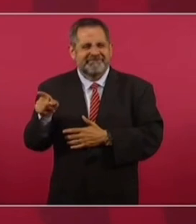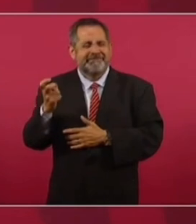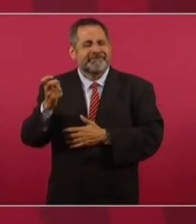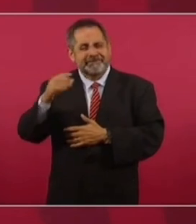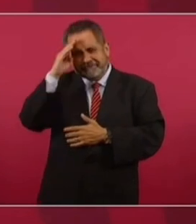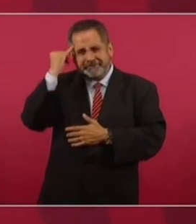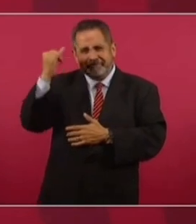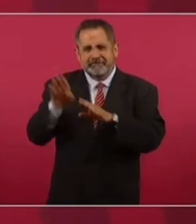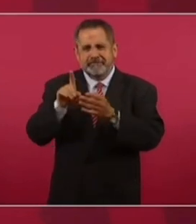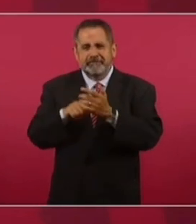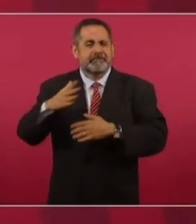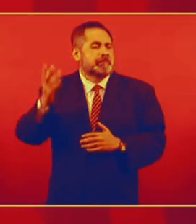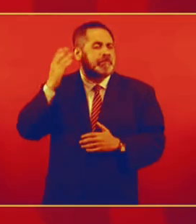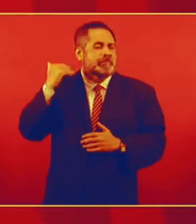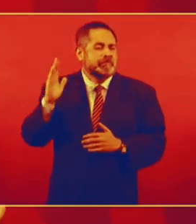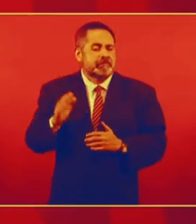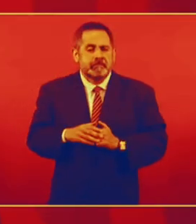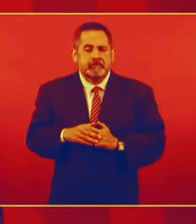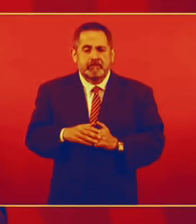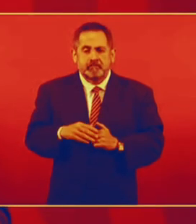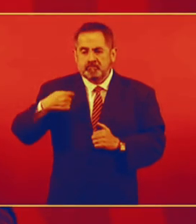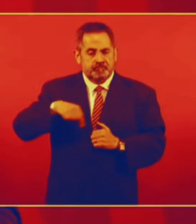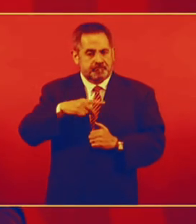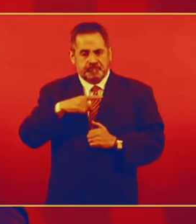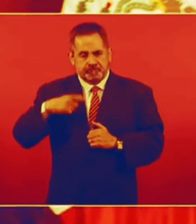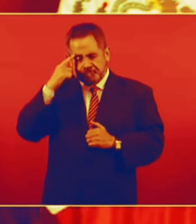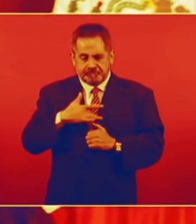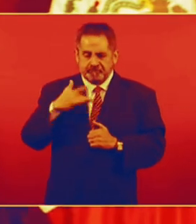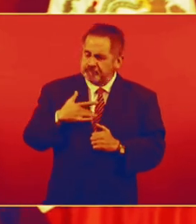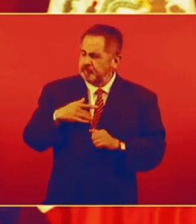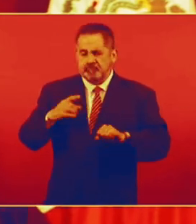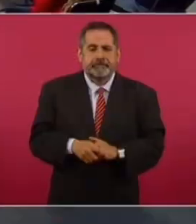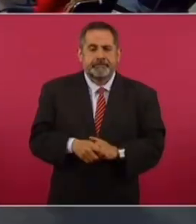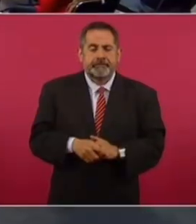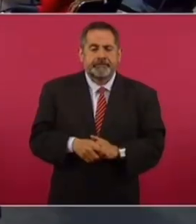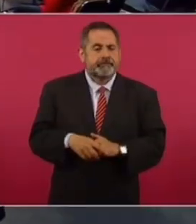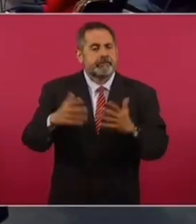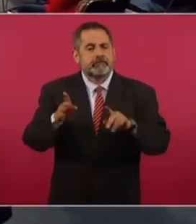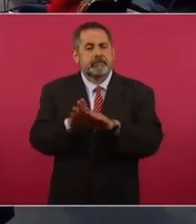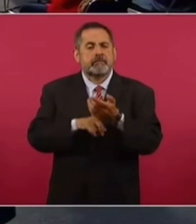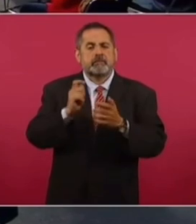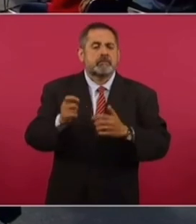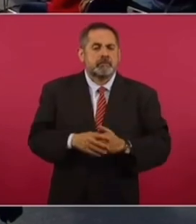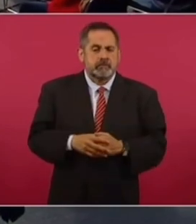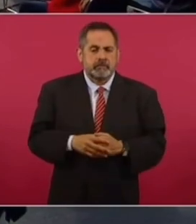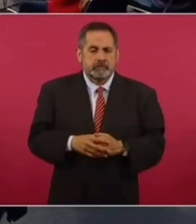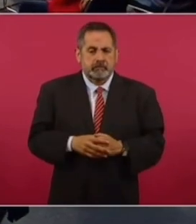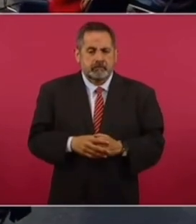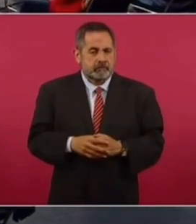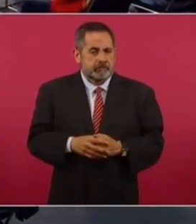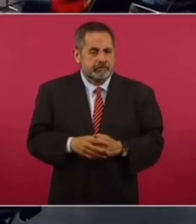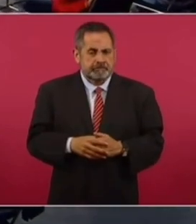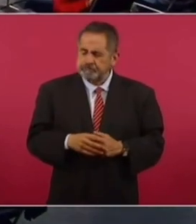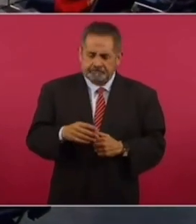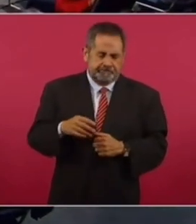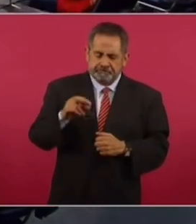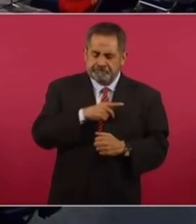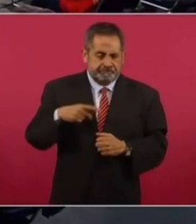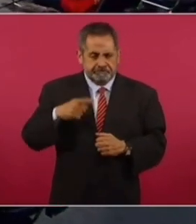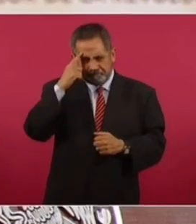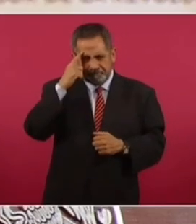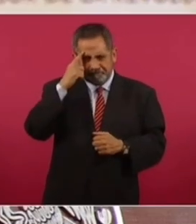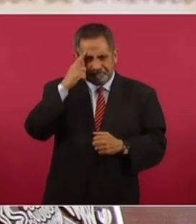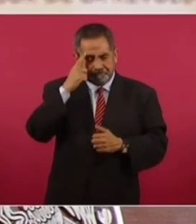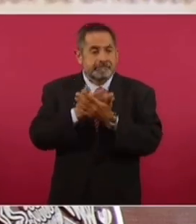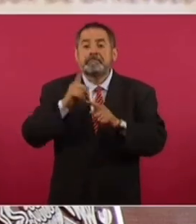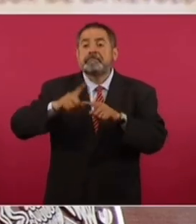eso pasaba en nuestro país. Nadie debe sentirse absoluto en ningún nivel. Entonces, que no haya